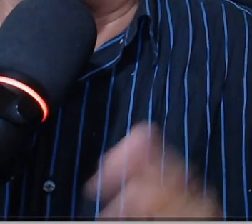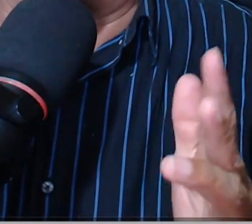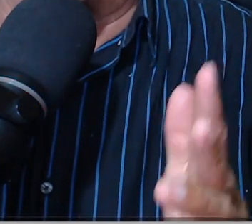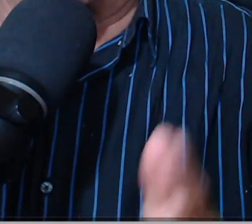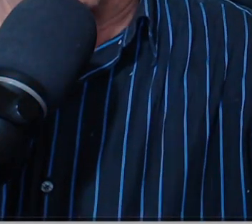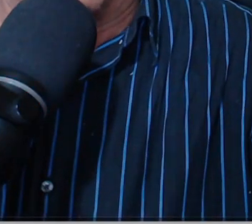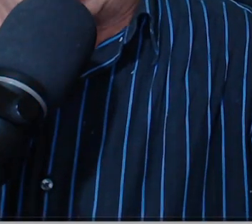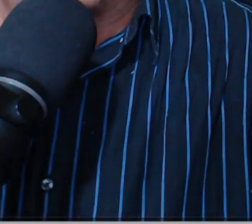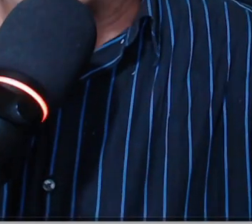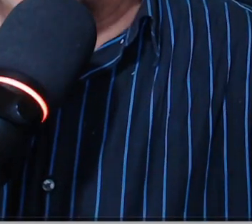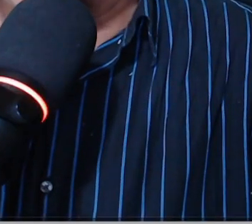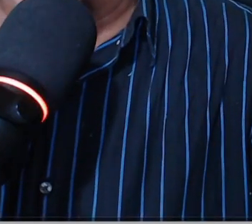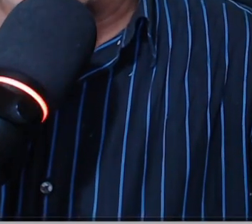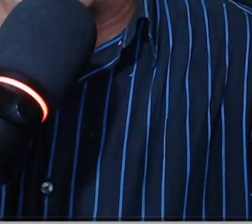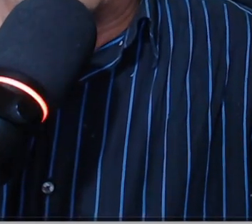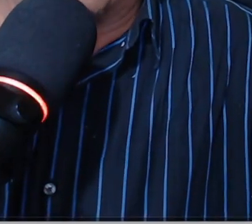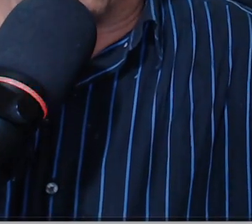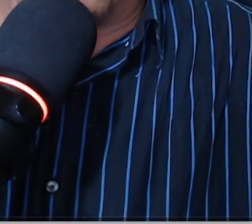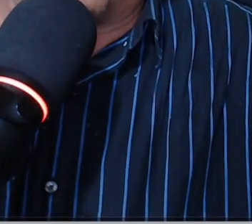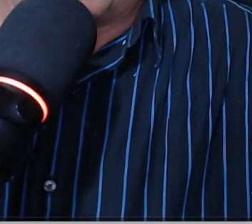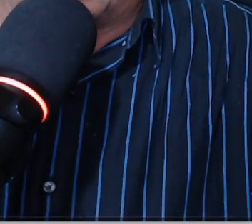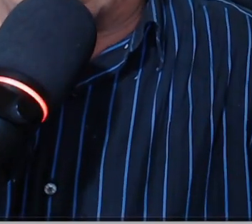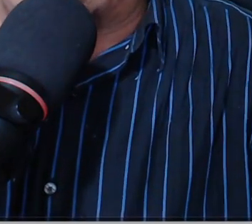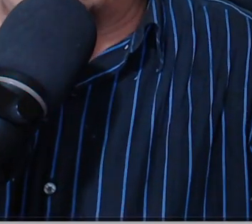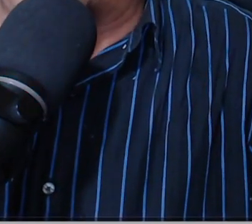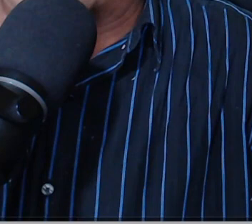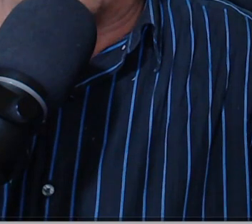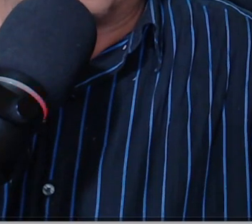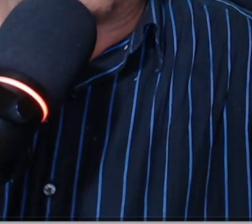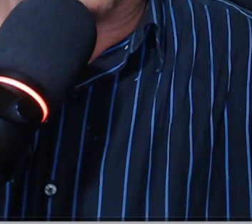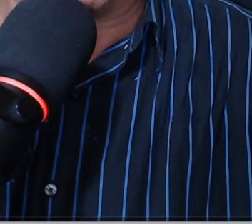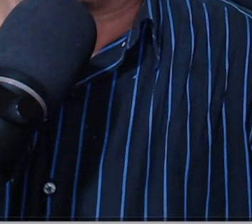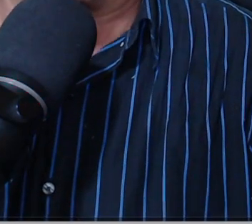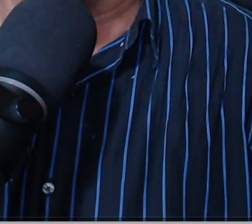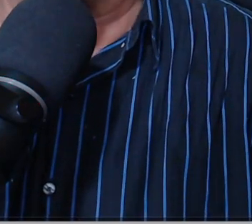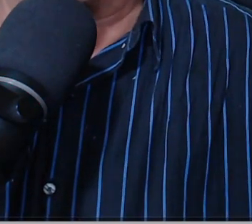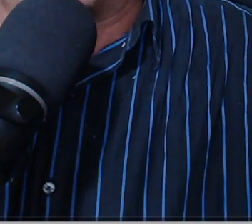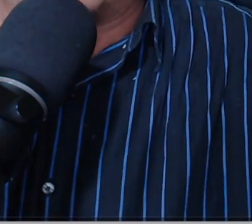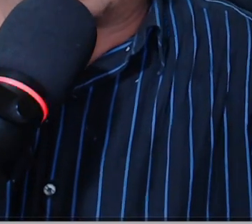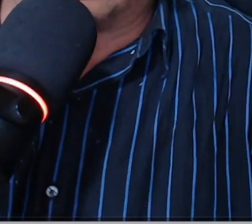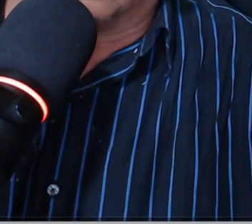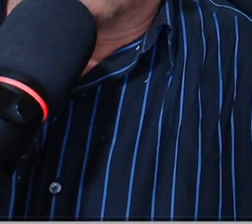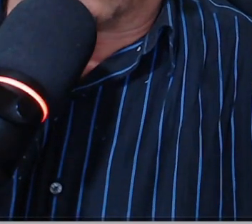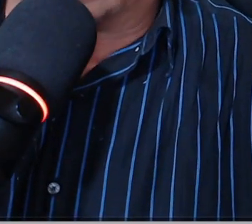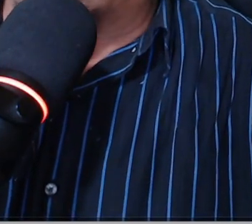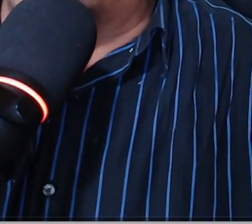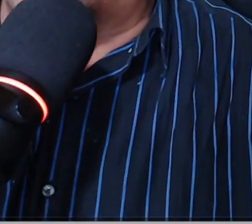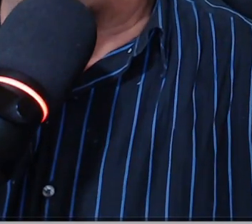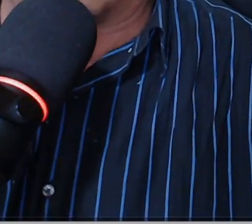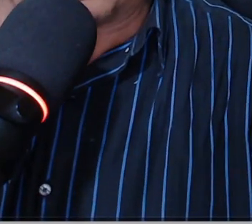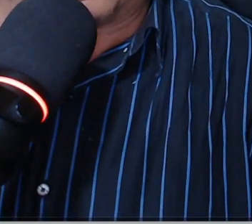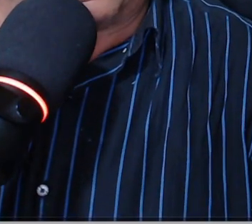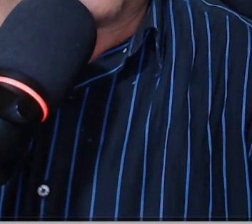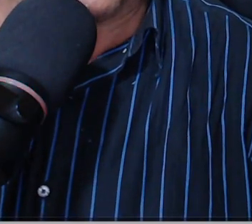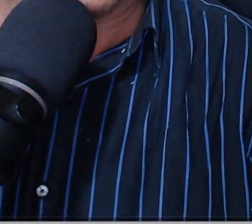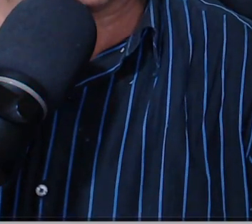donde Acción Nacional culpa a la jefa de gobierno de una persecución política, porque hay que